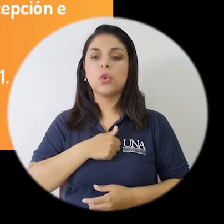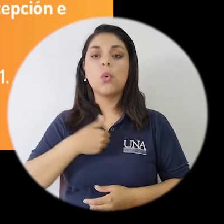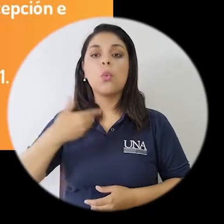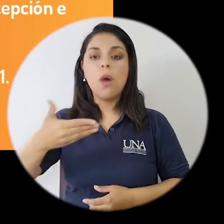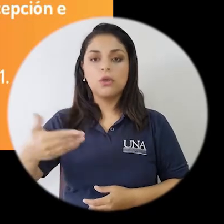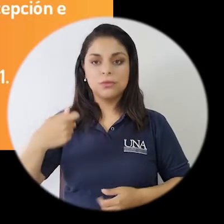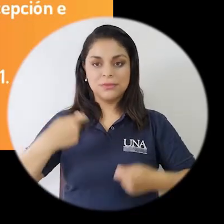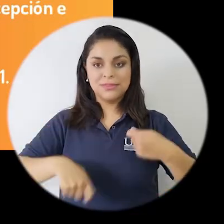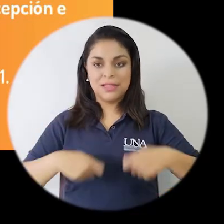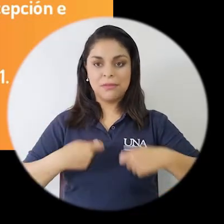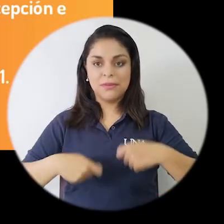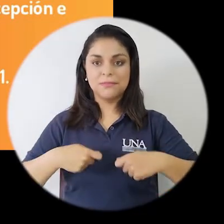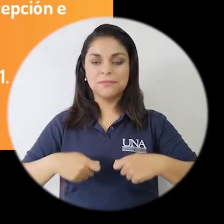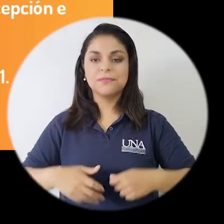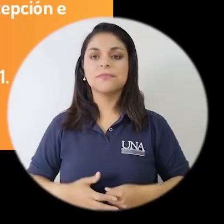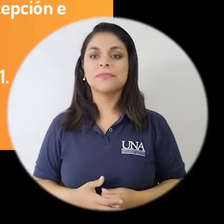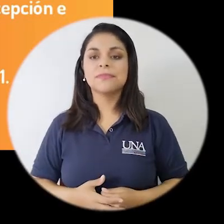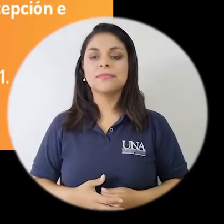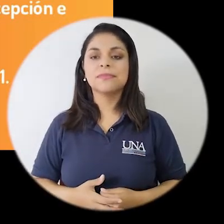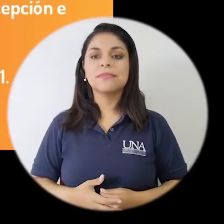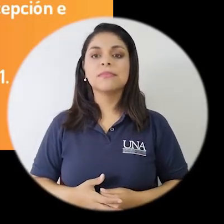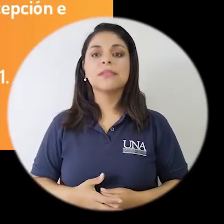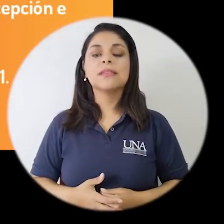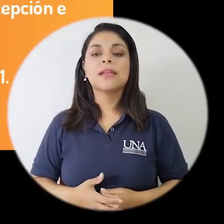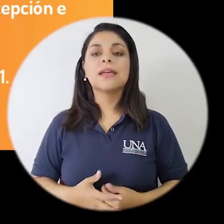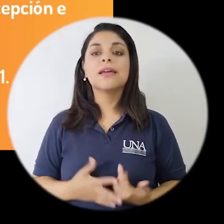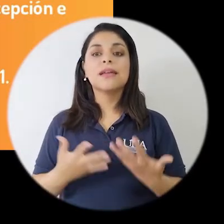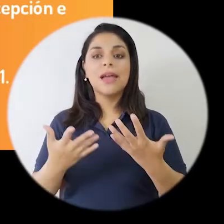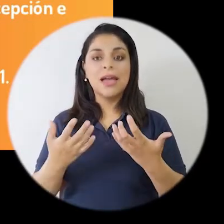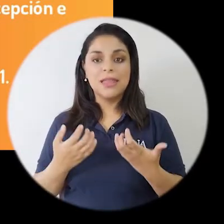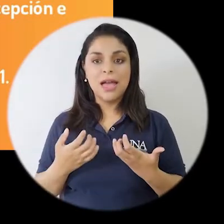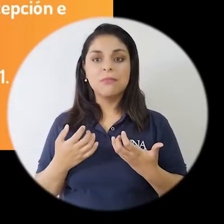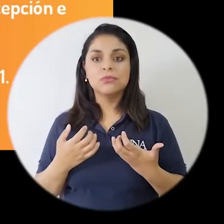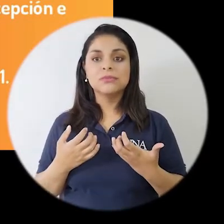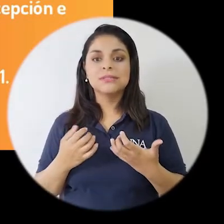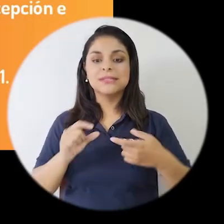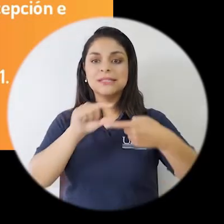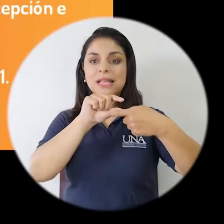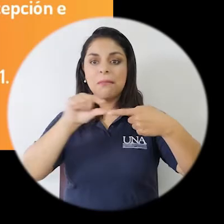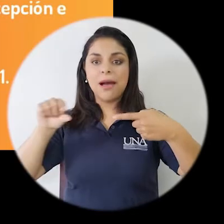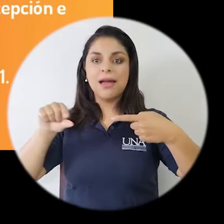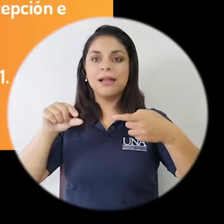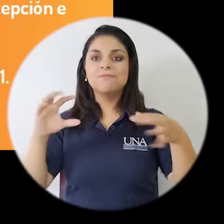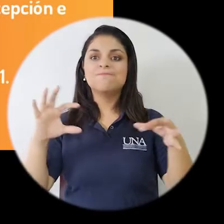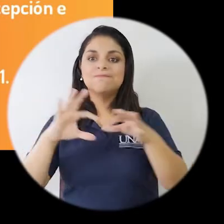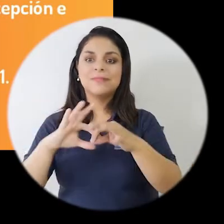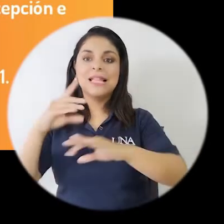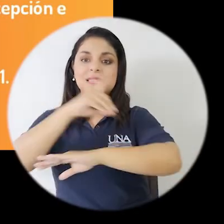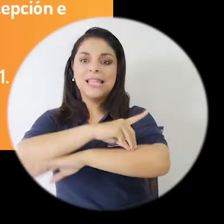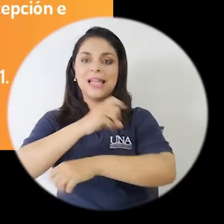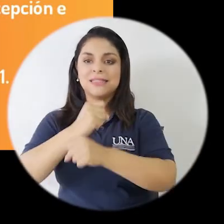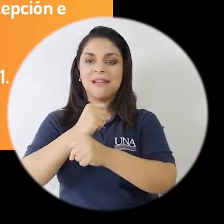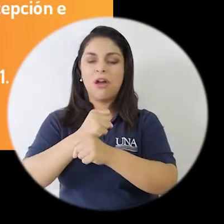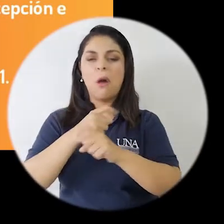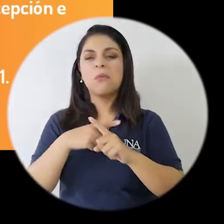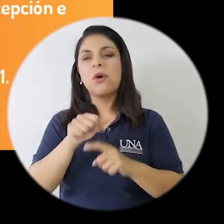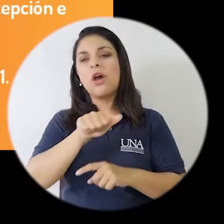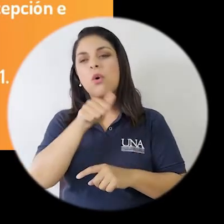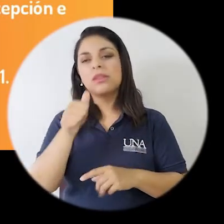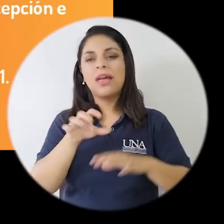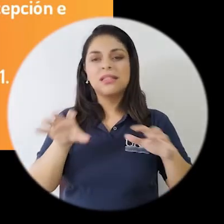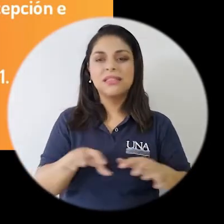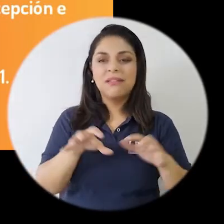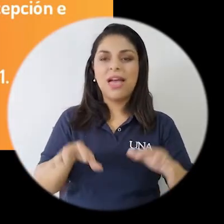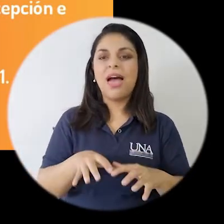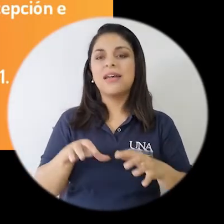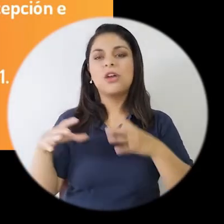en septiembre. Inicialmente se había hablado que fuera en la semana que coincidía con el Día de Teletrabajo, pero hay otras actividades del